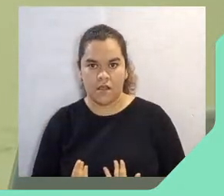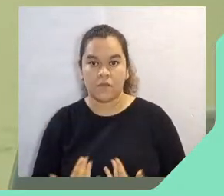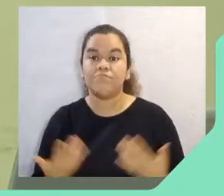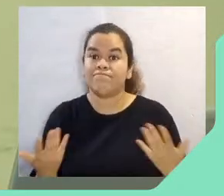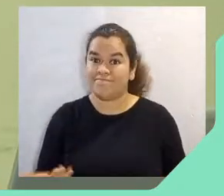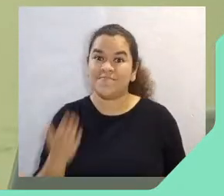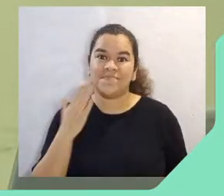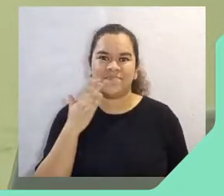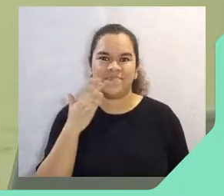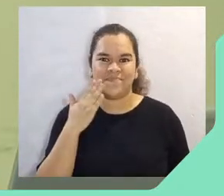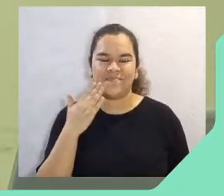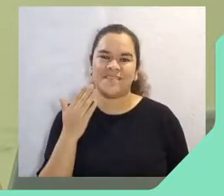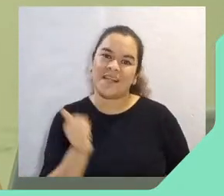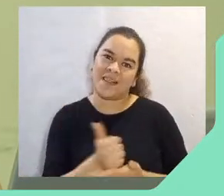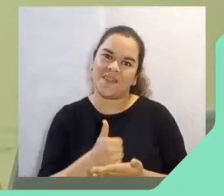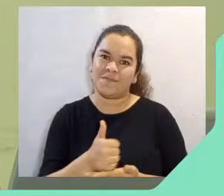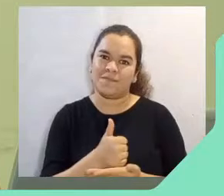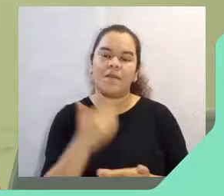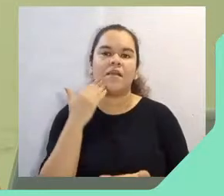a las 17 horas.